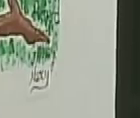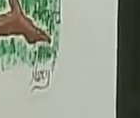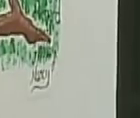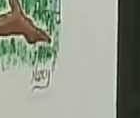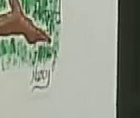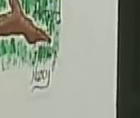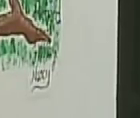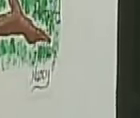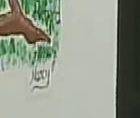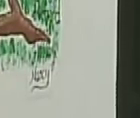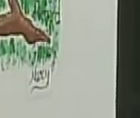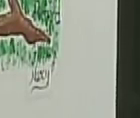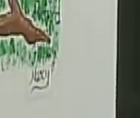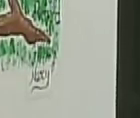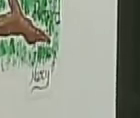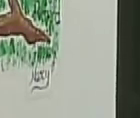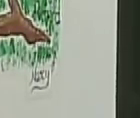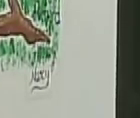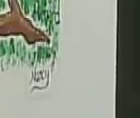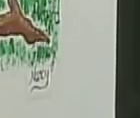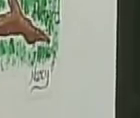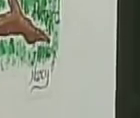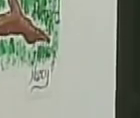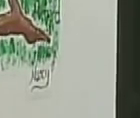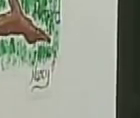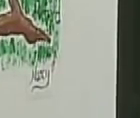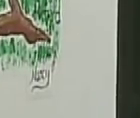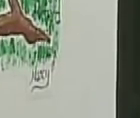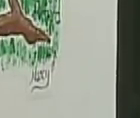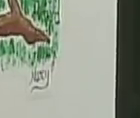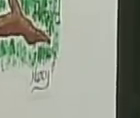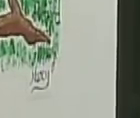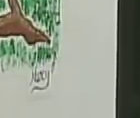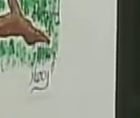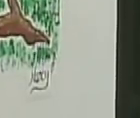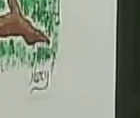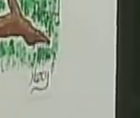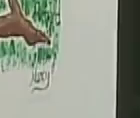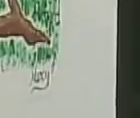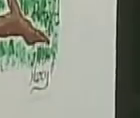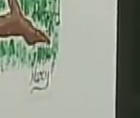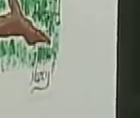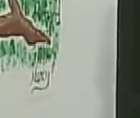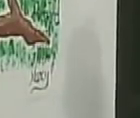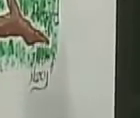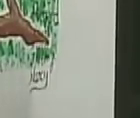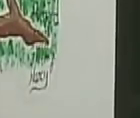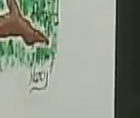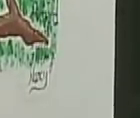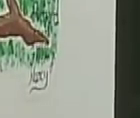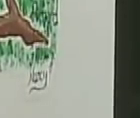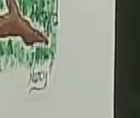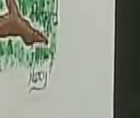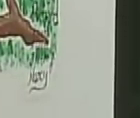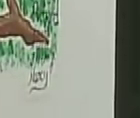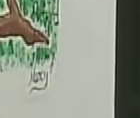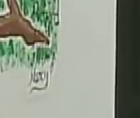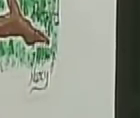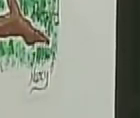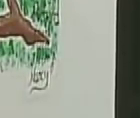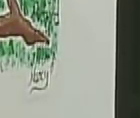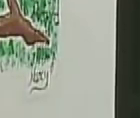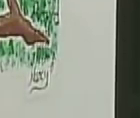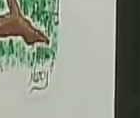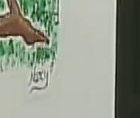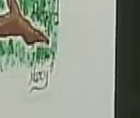centro de votación del aula número 3. En esta mesa se espera entonces que la primera dama haga su